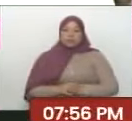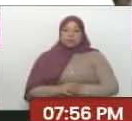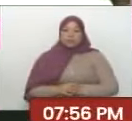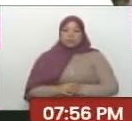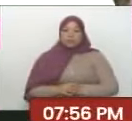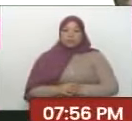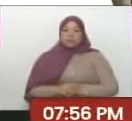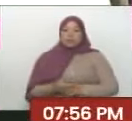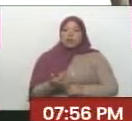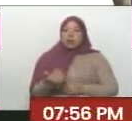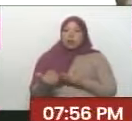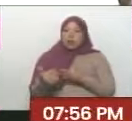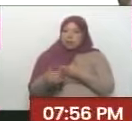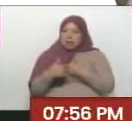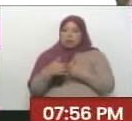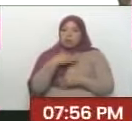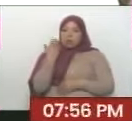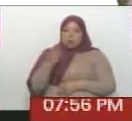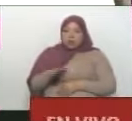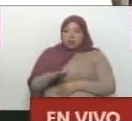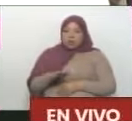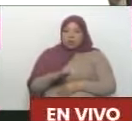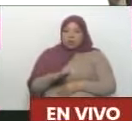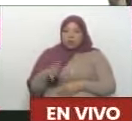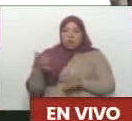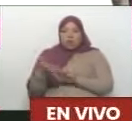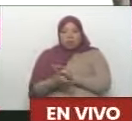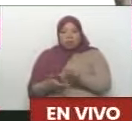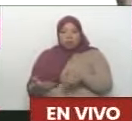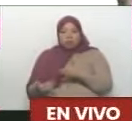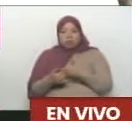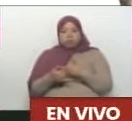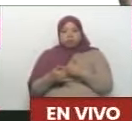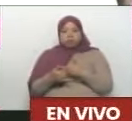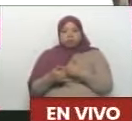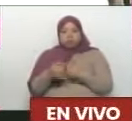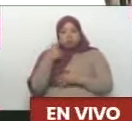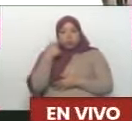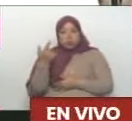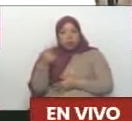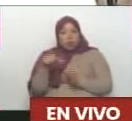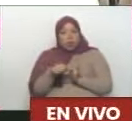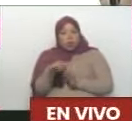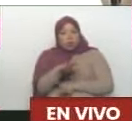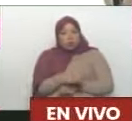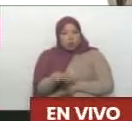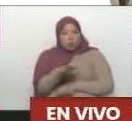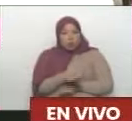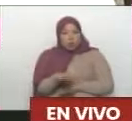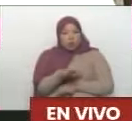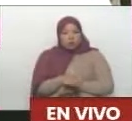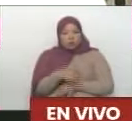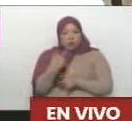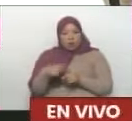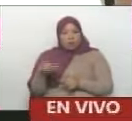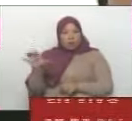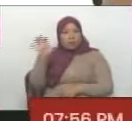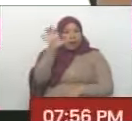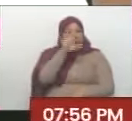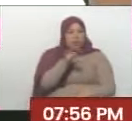que tratan de matarnos y de derrocarnos violentamente. ¿Dónde han visto ustedes eso? ¿Ustedes lo han visto en otro